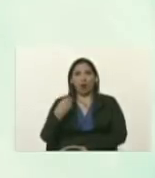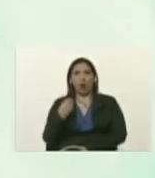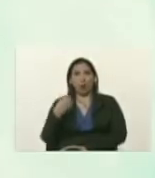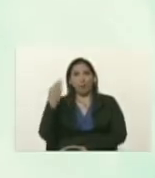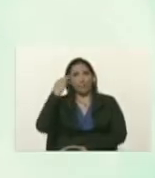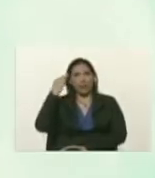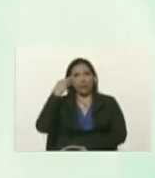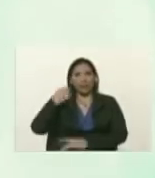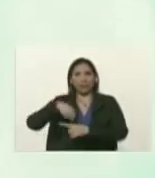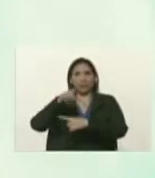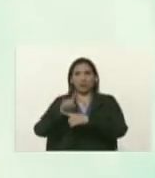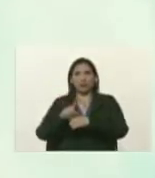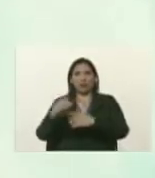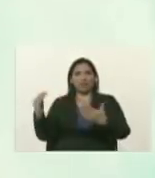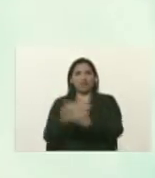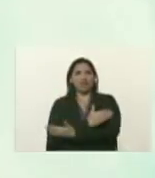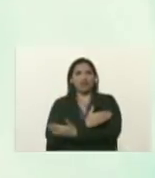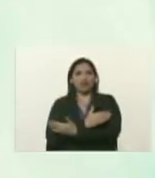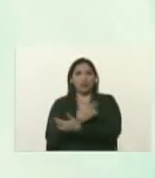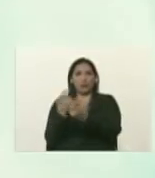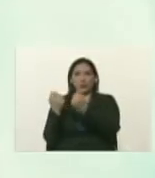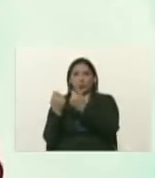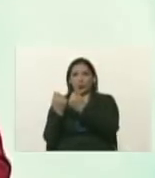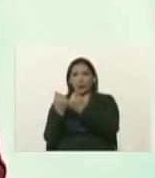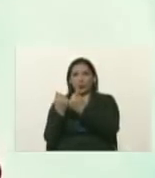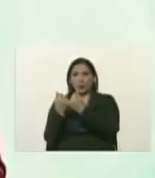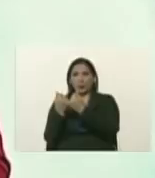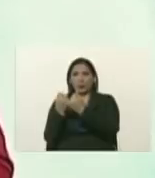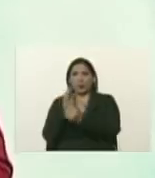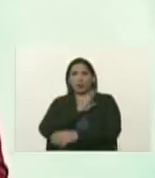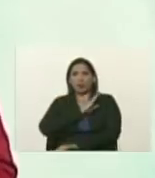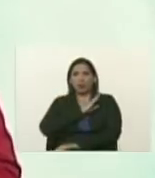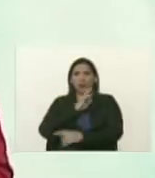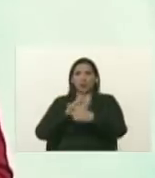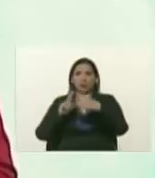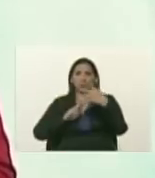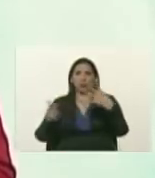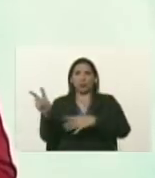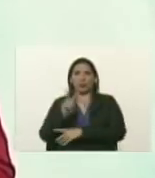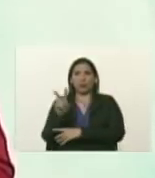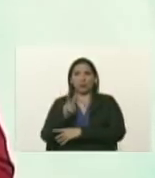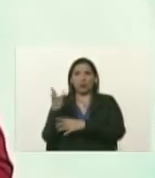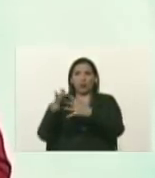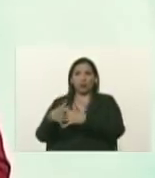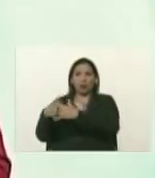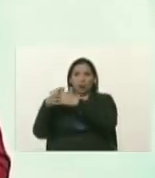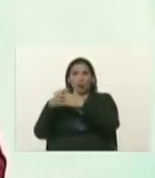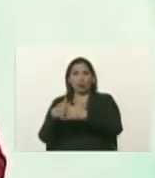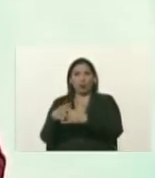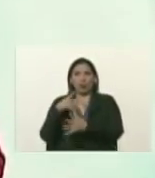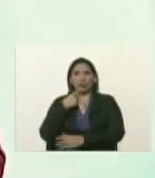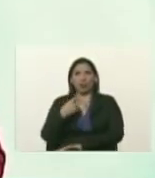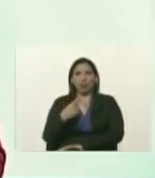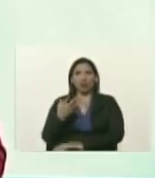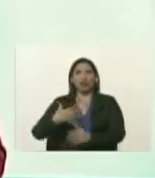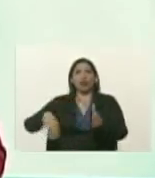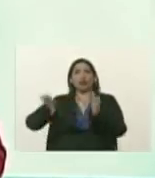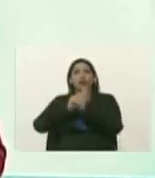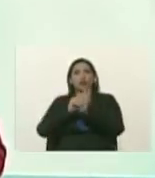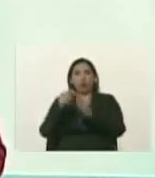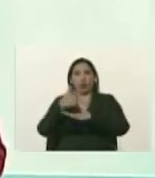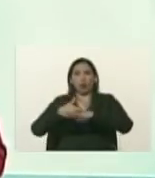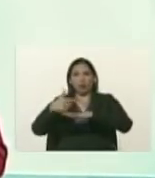principal del despojo de los activos y recursos de Venezuela en Estados Unidos. Ha dicho una vez más que el